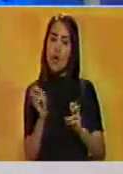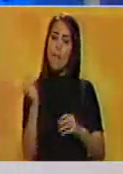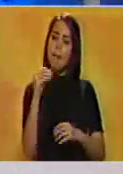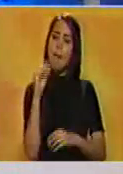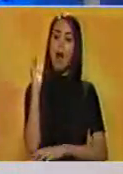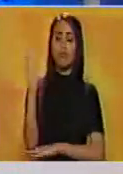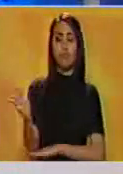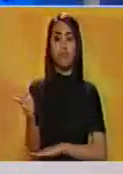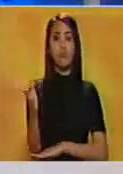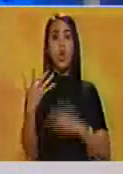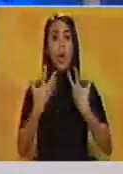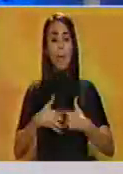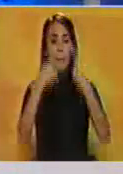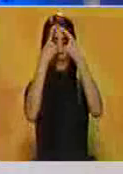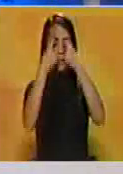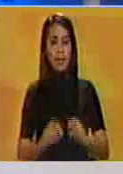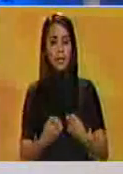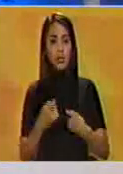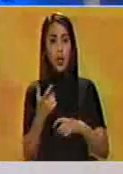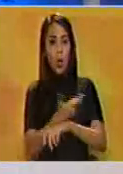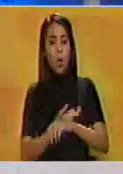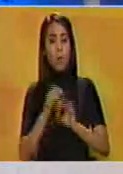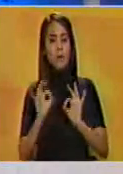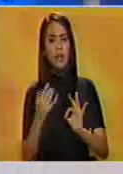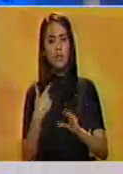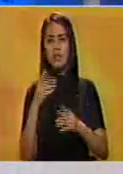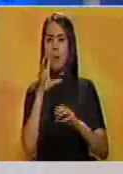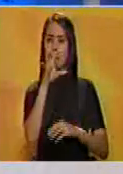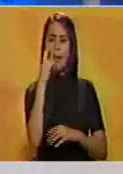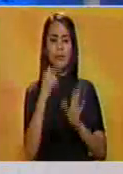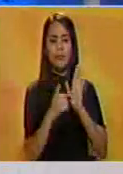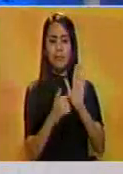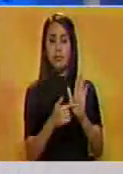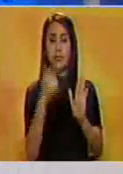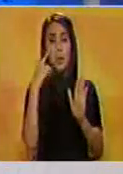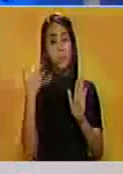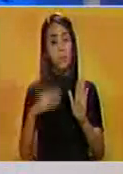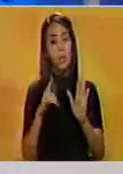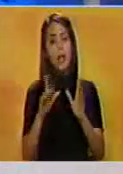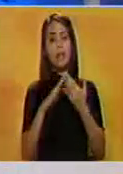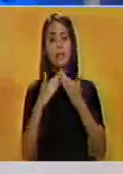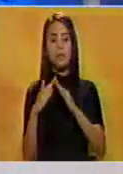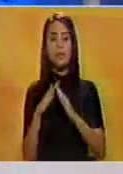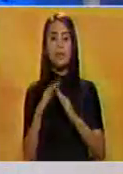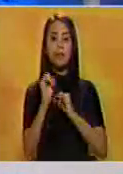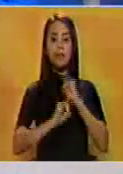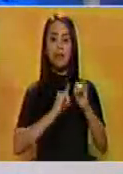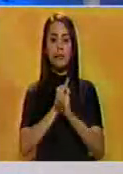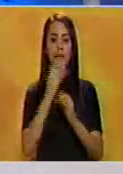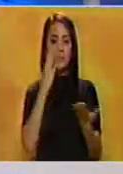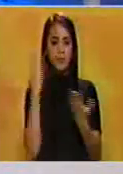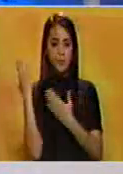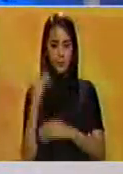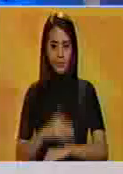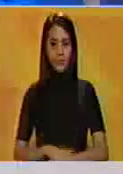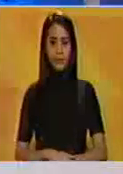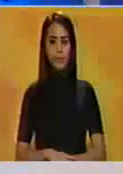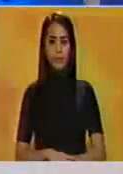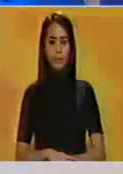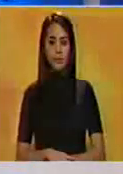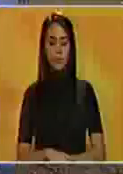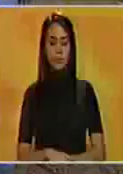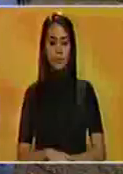funcionarios gubernamentales y asegure que el país representa una alerta a la comunidad internacional. Diana Vázquez nos amplía los